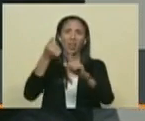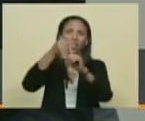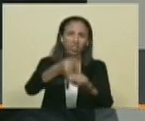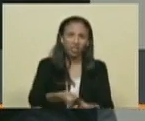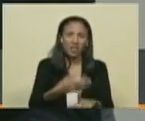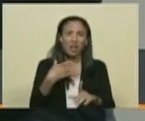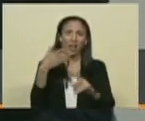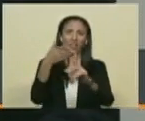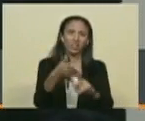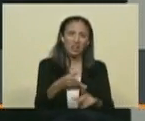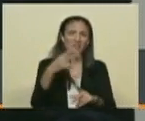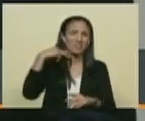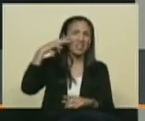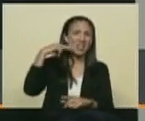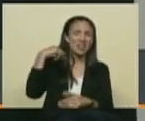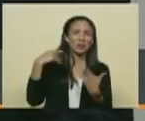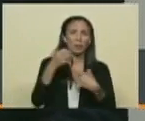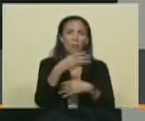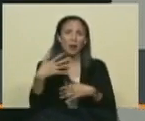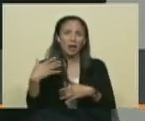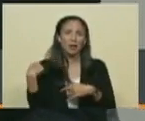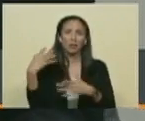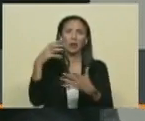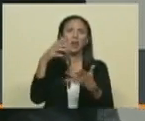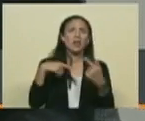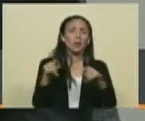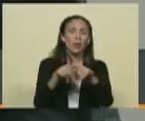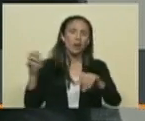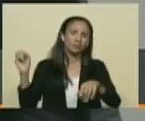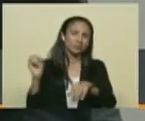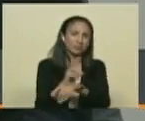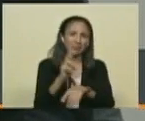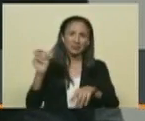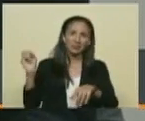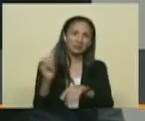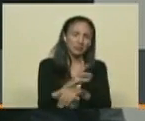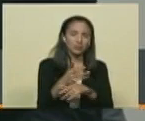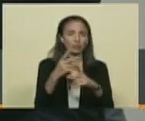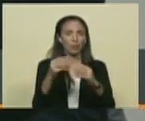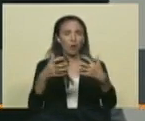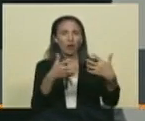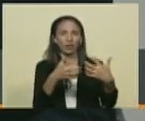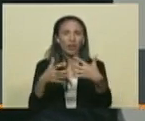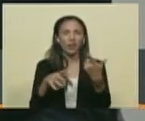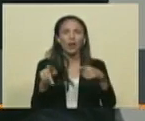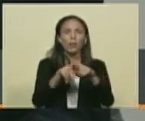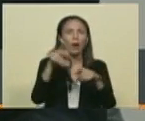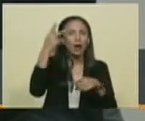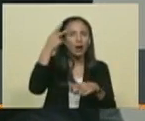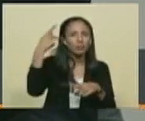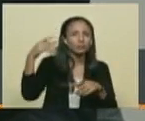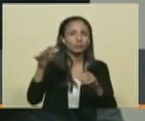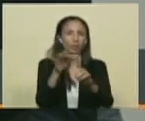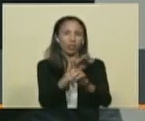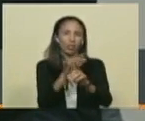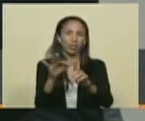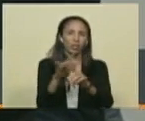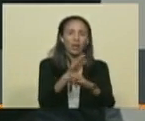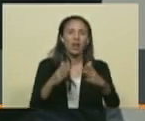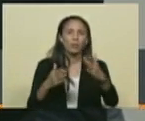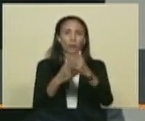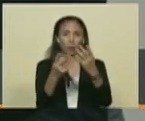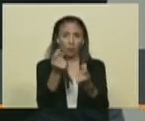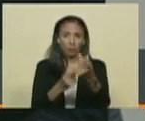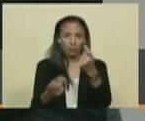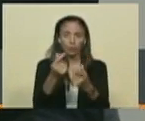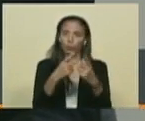racial, no la siembra de violencia, no la imposición de guerras psicológicas, de guerras económicas, ni de bloqueos